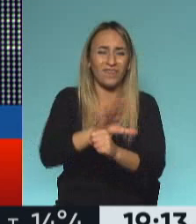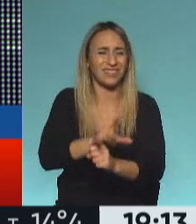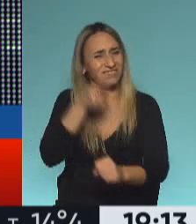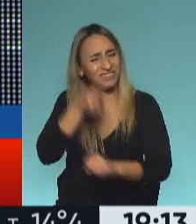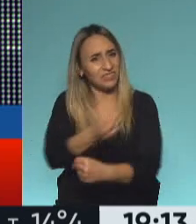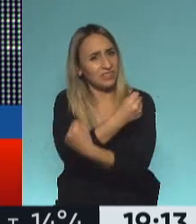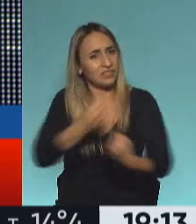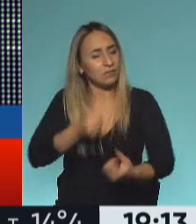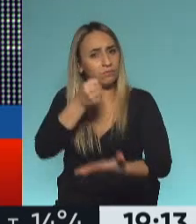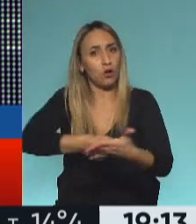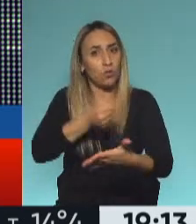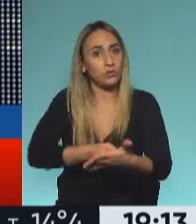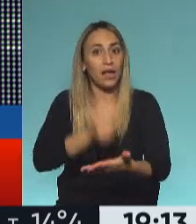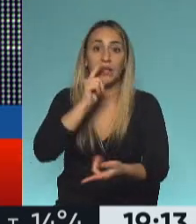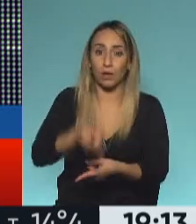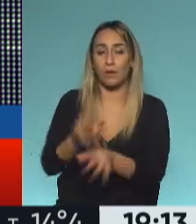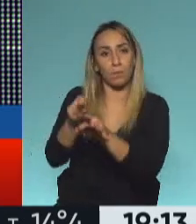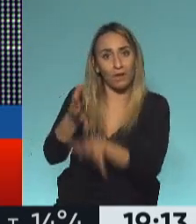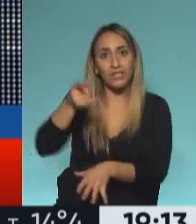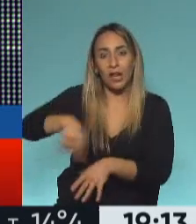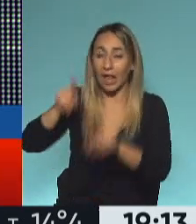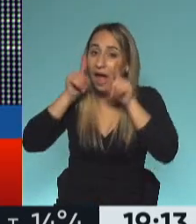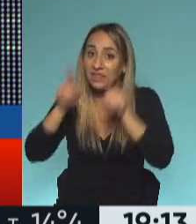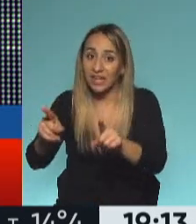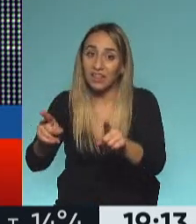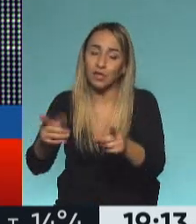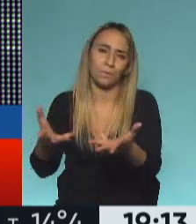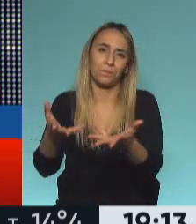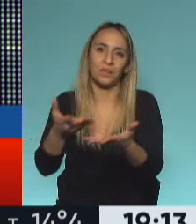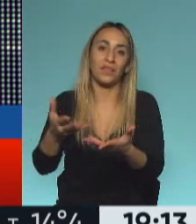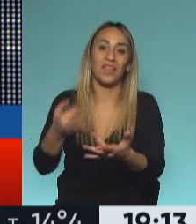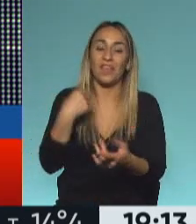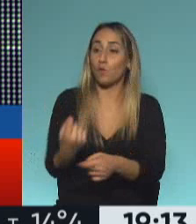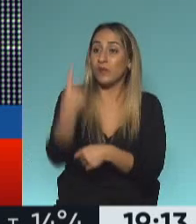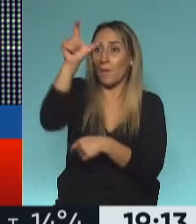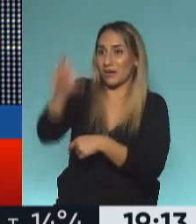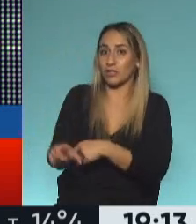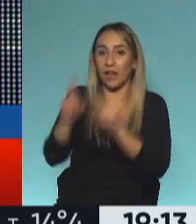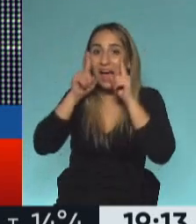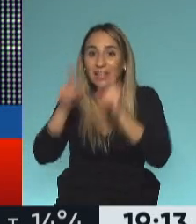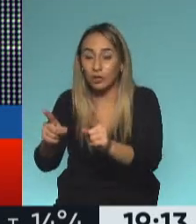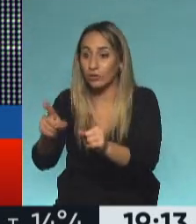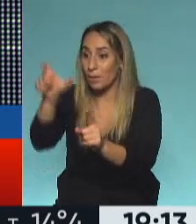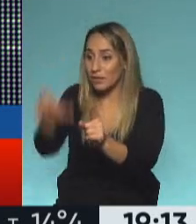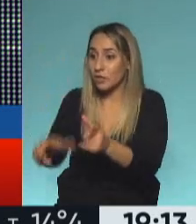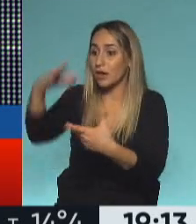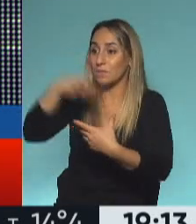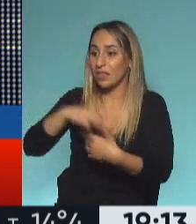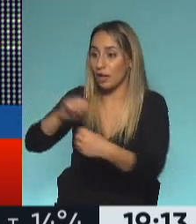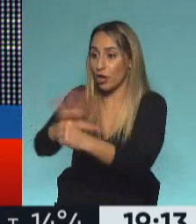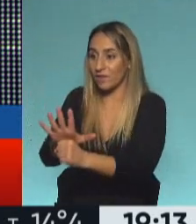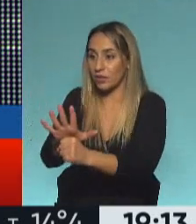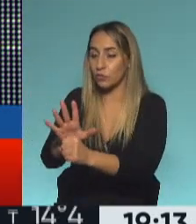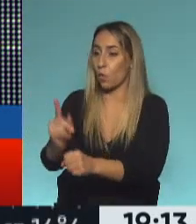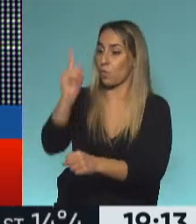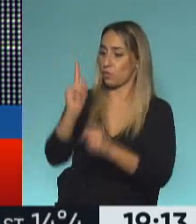y cada uno de los profesionales que atienden desde que atienden a una persona enferma con COVID, hay todo un sistema